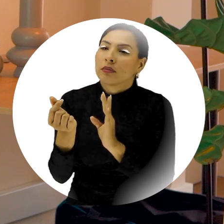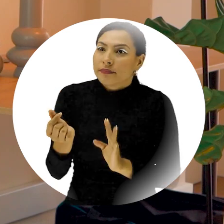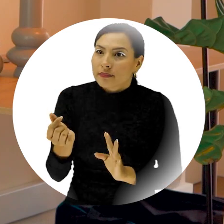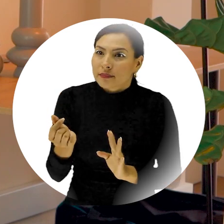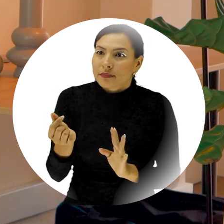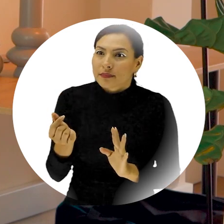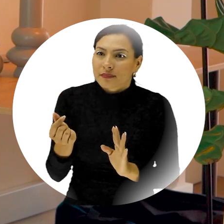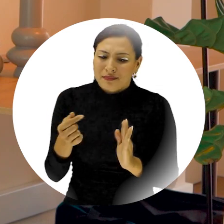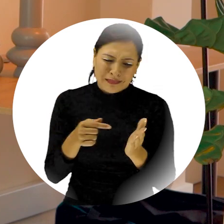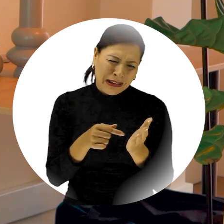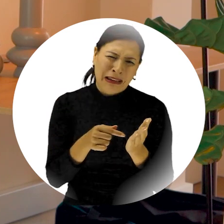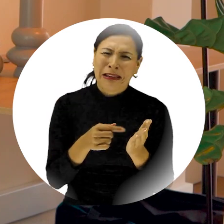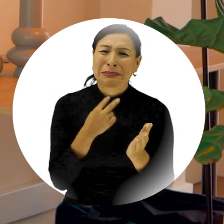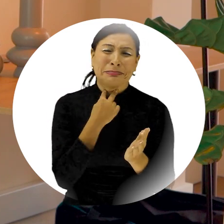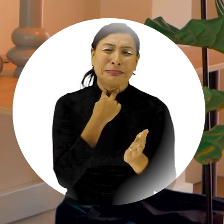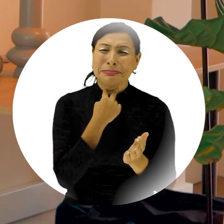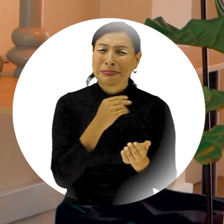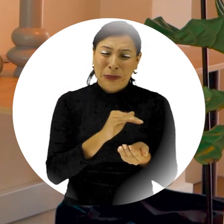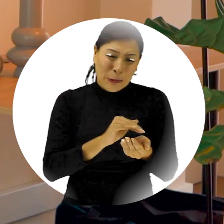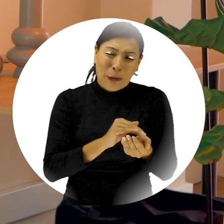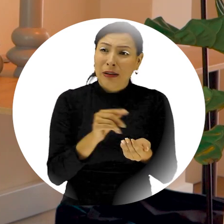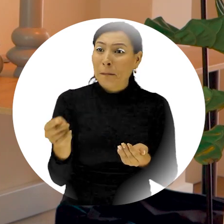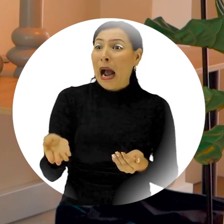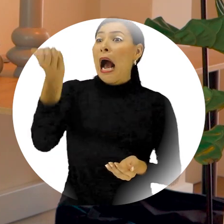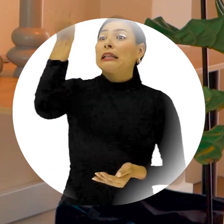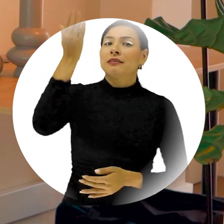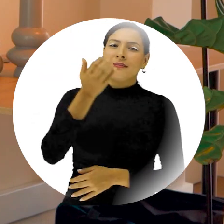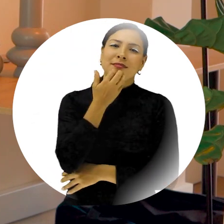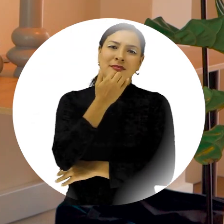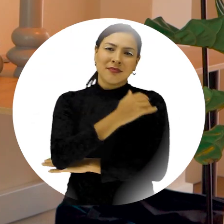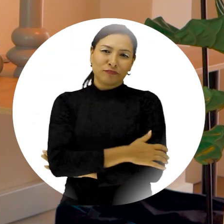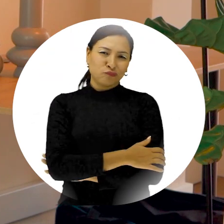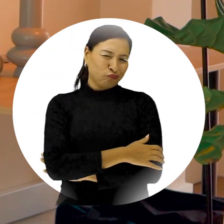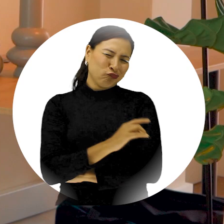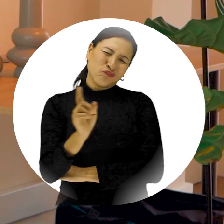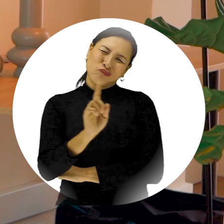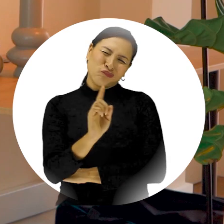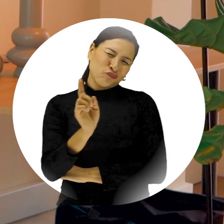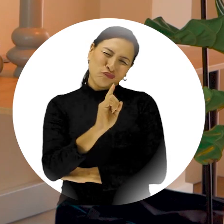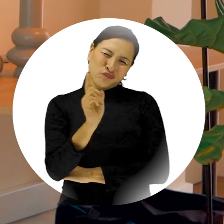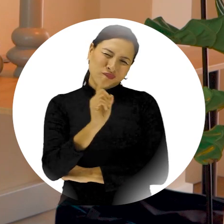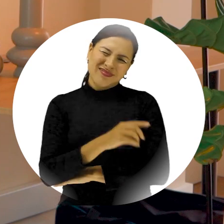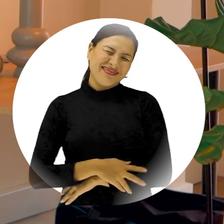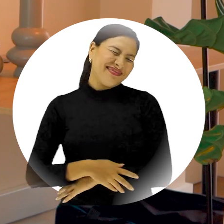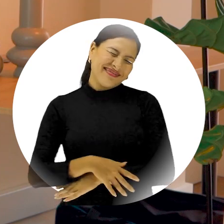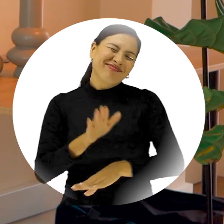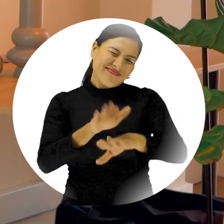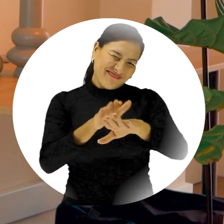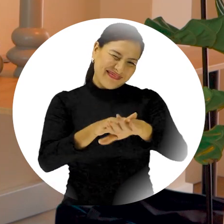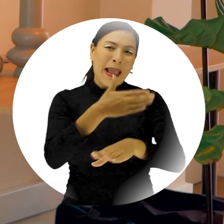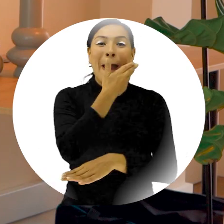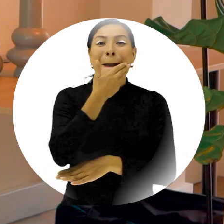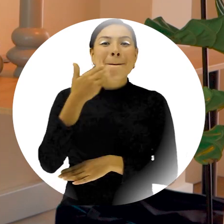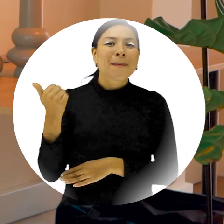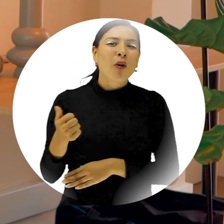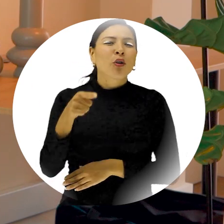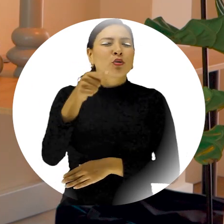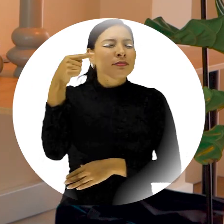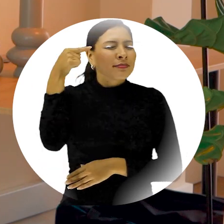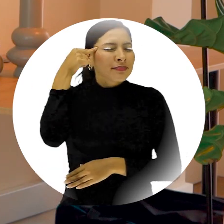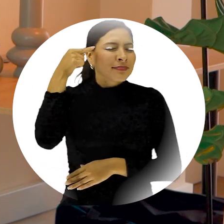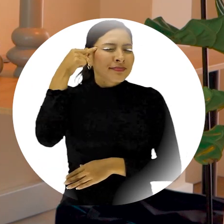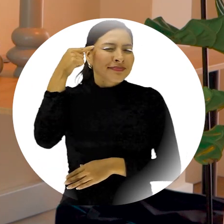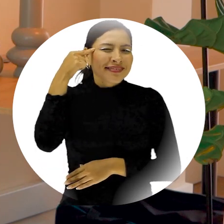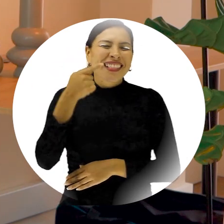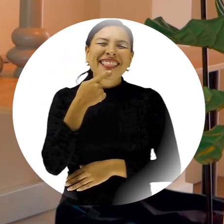tiene actualmente. Entonces mi recomendación es que bajo ese presupuesto solo se limiten a pensar, y esto es raro decirlo, pero dentro de la caja. A